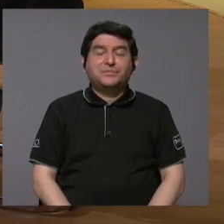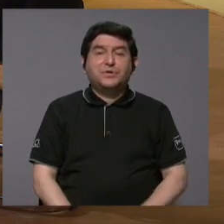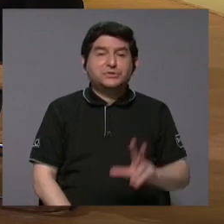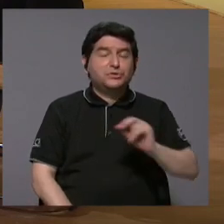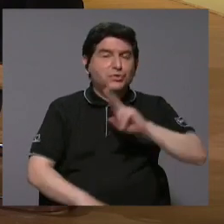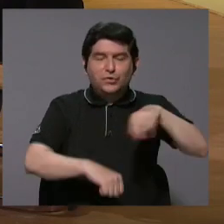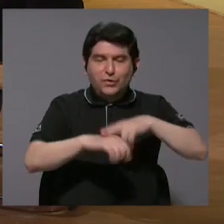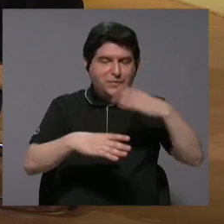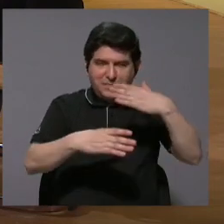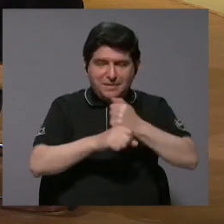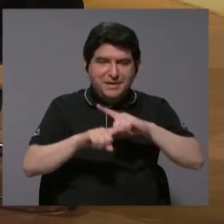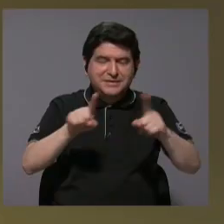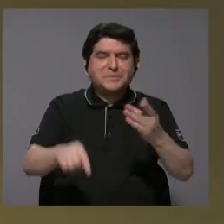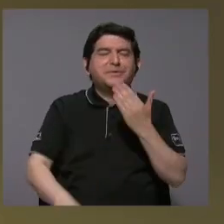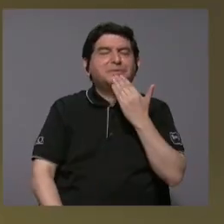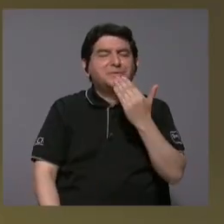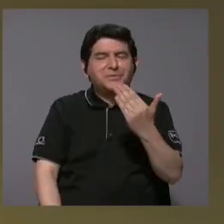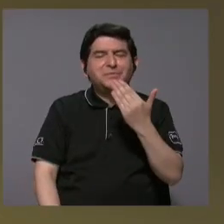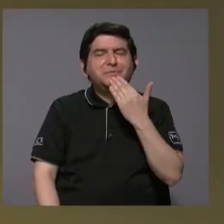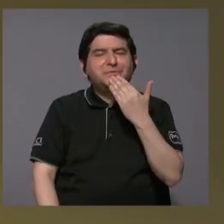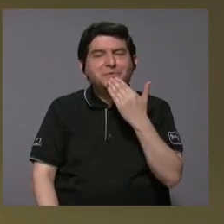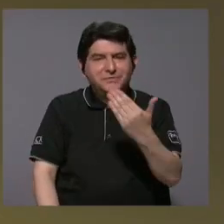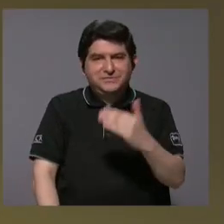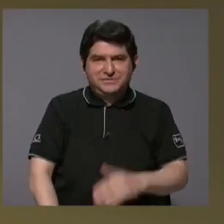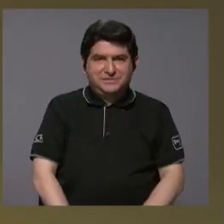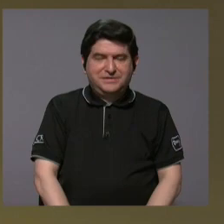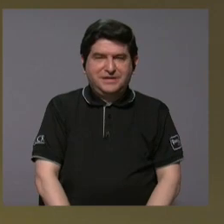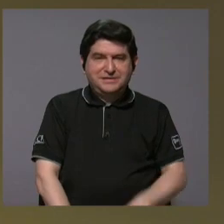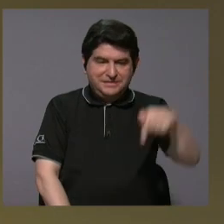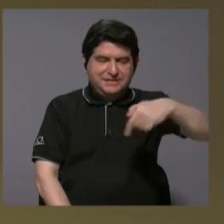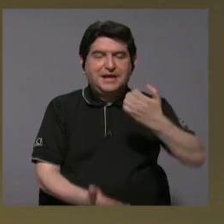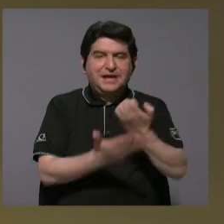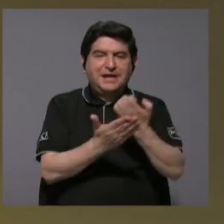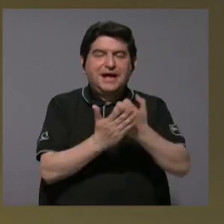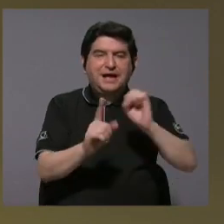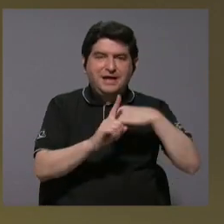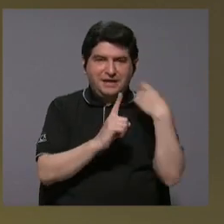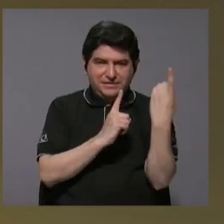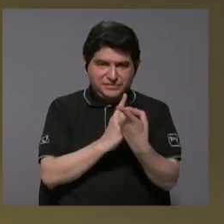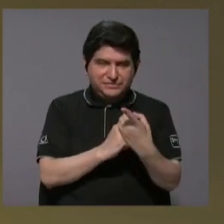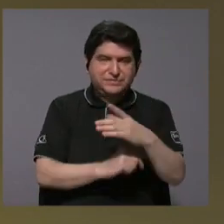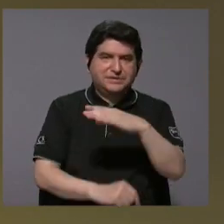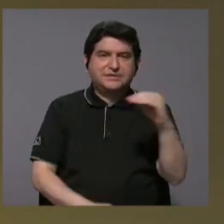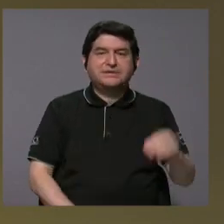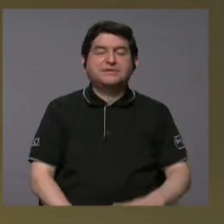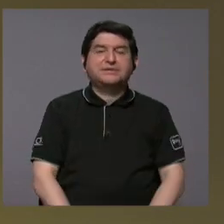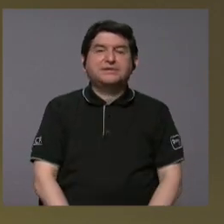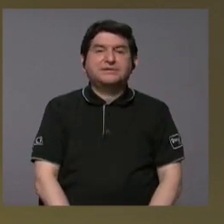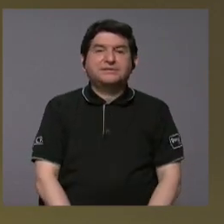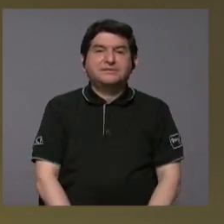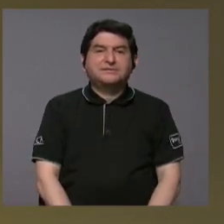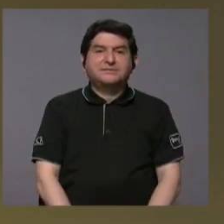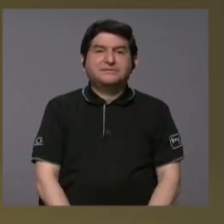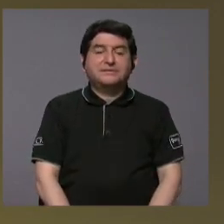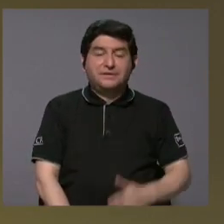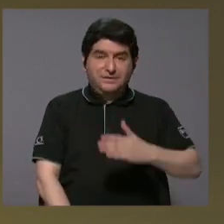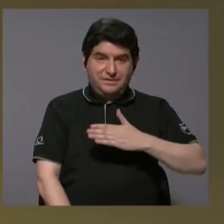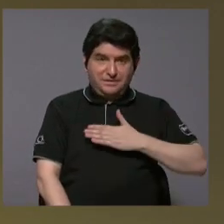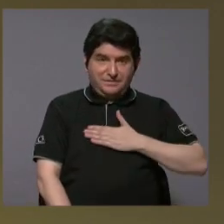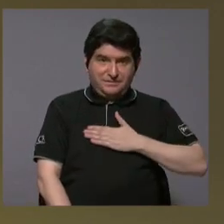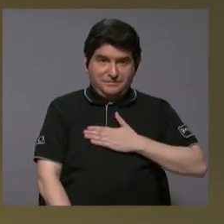frecuencia, pero tenemos que agradecer desde Economía y Sociedad y desde mi voz